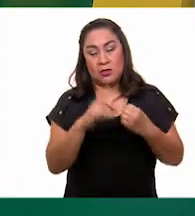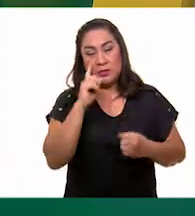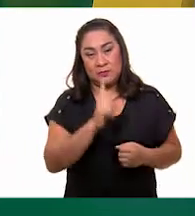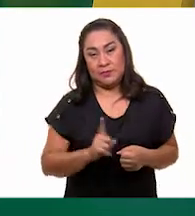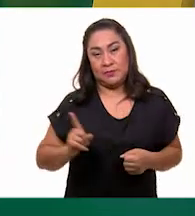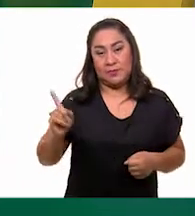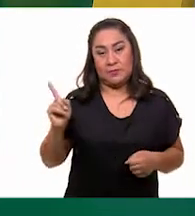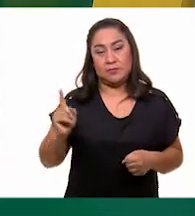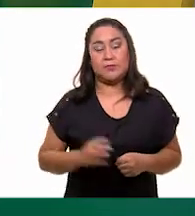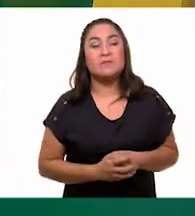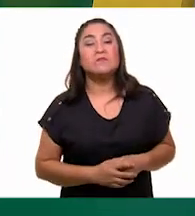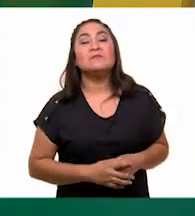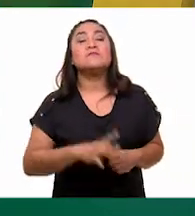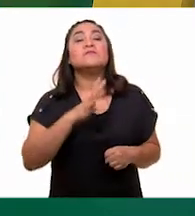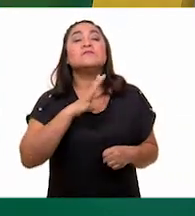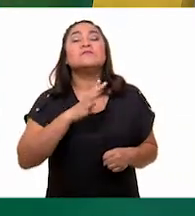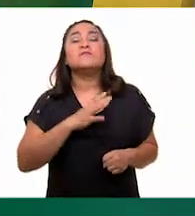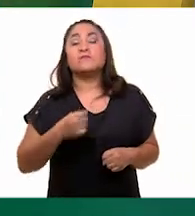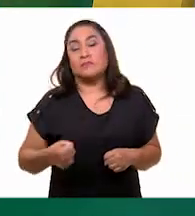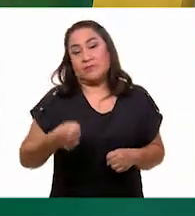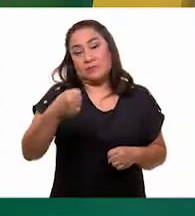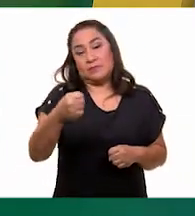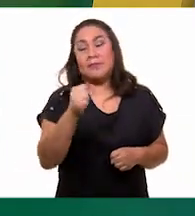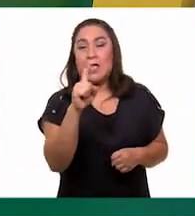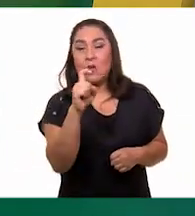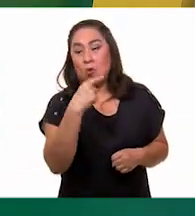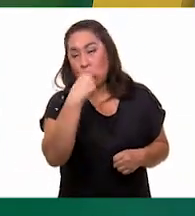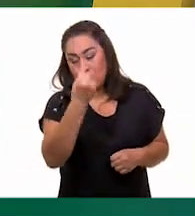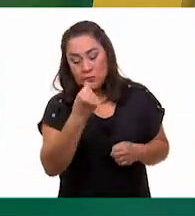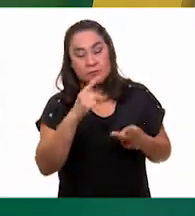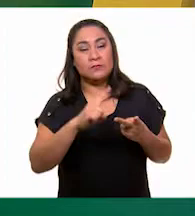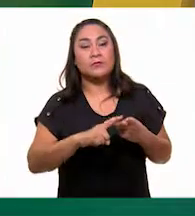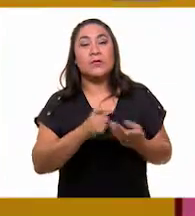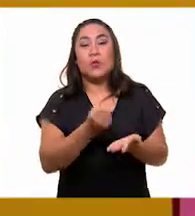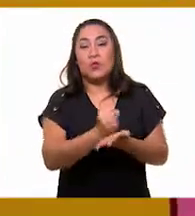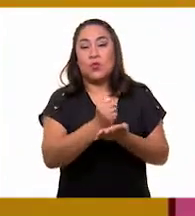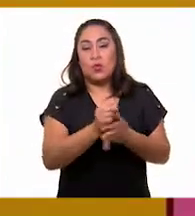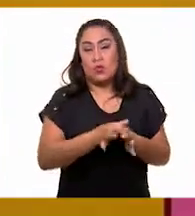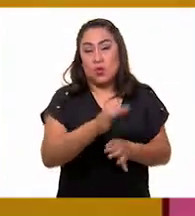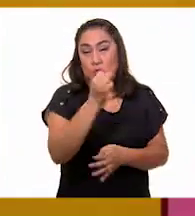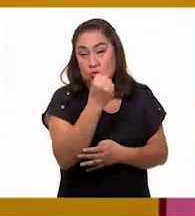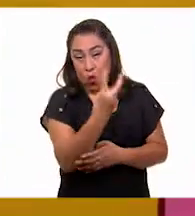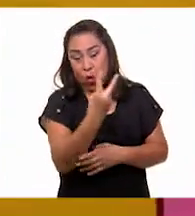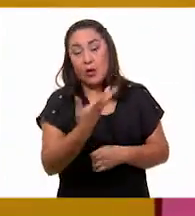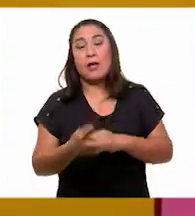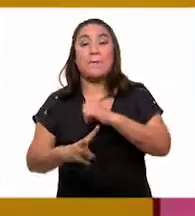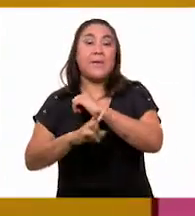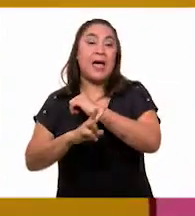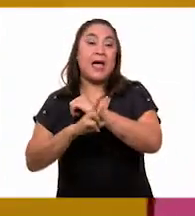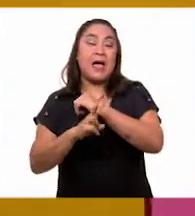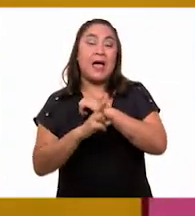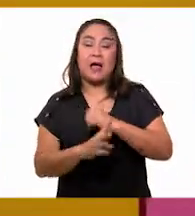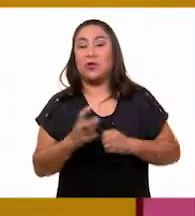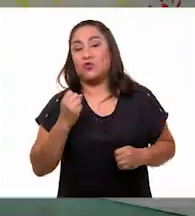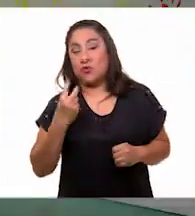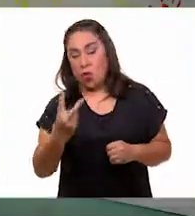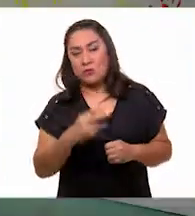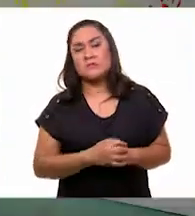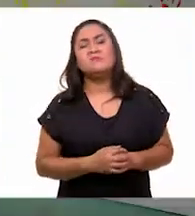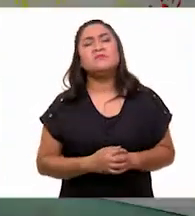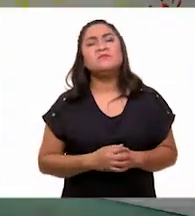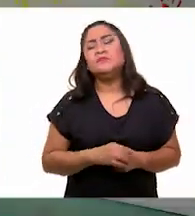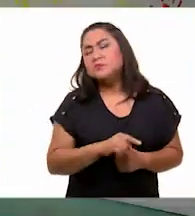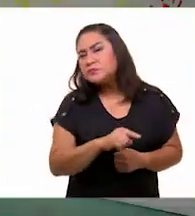Sí. Tenemos una jarra con agua, tenemos dos botellas y también tenemos dos vasos. Así es. Estos nos van a